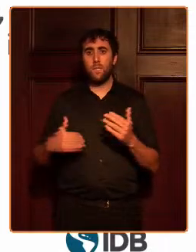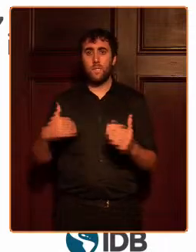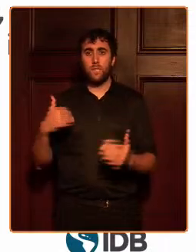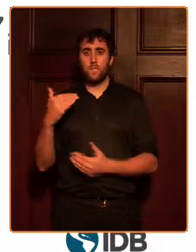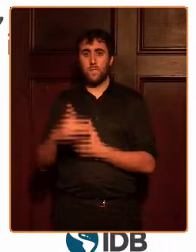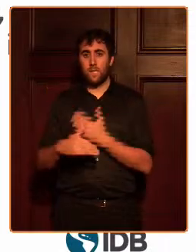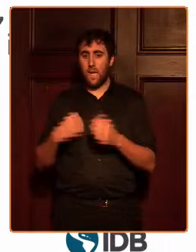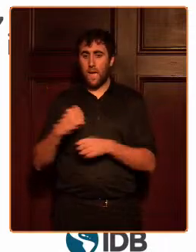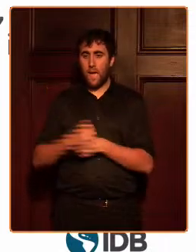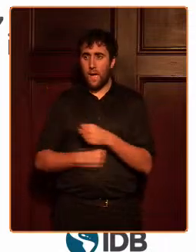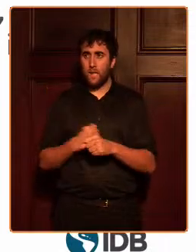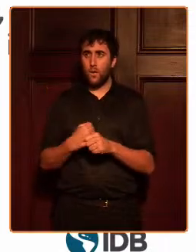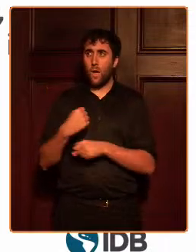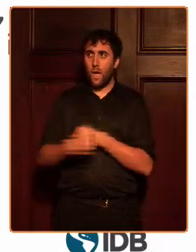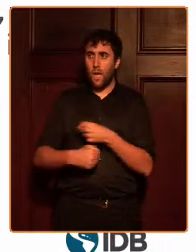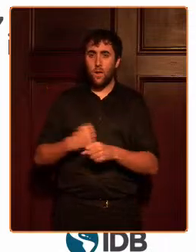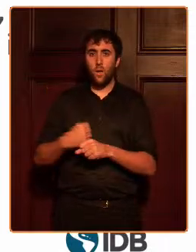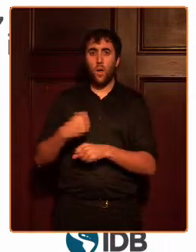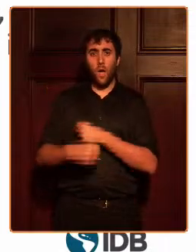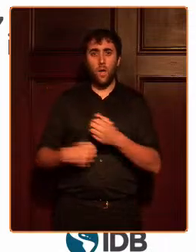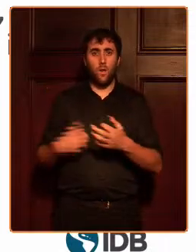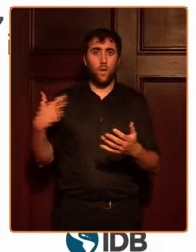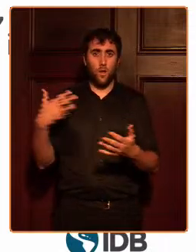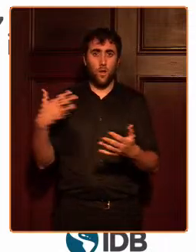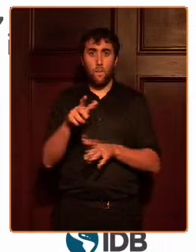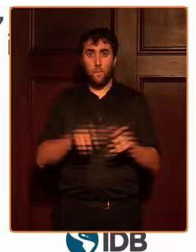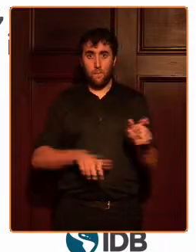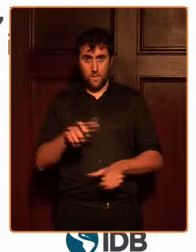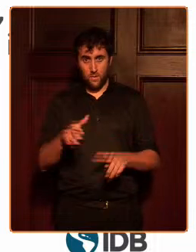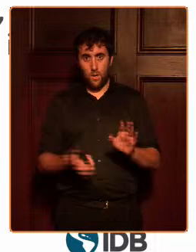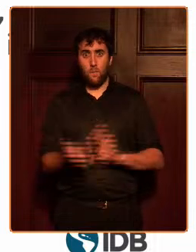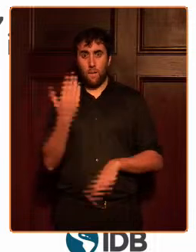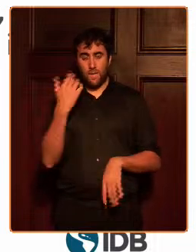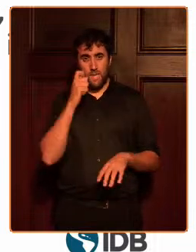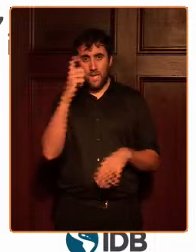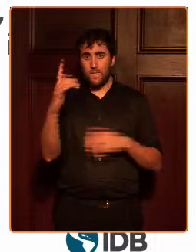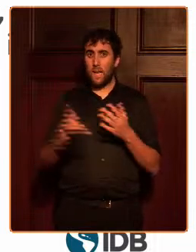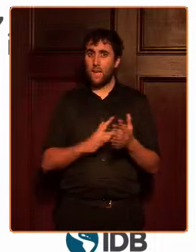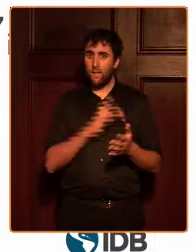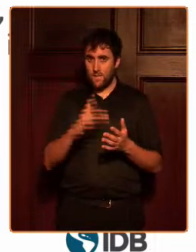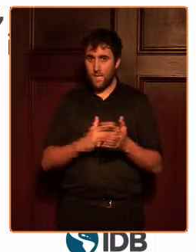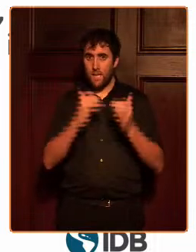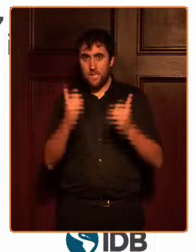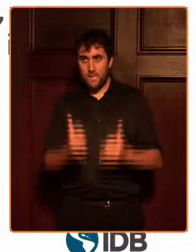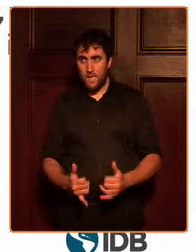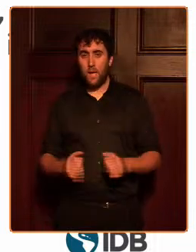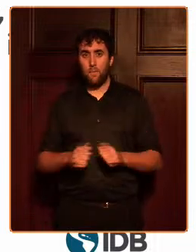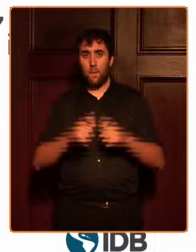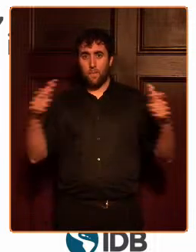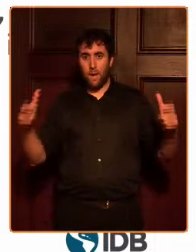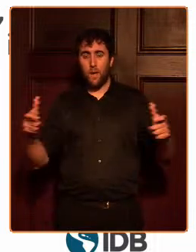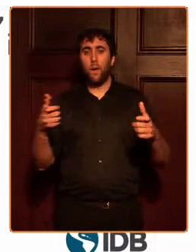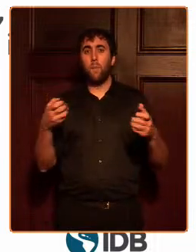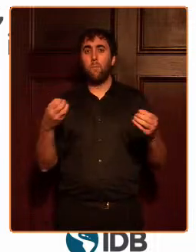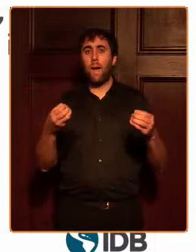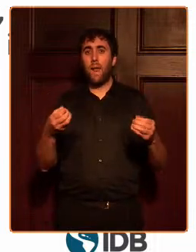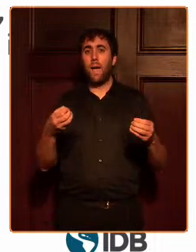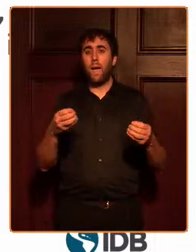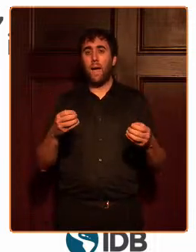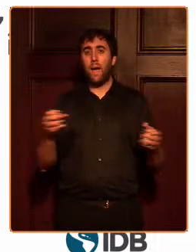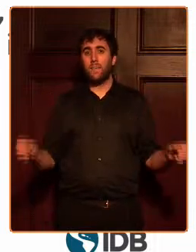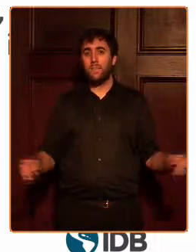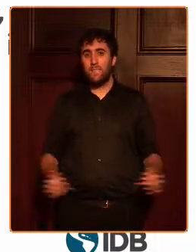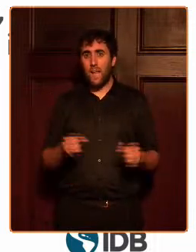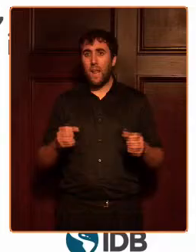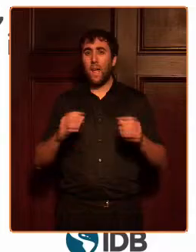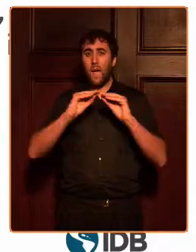3 años, cada vez más la gente está utilizando la inteligencia artificial generativa para gestionar